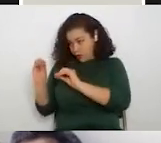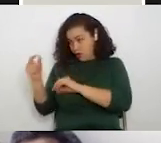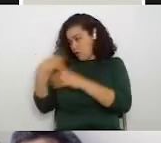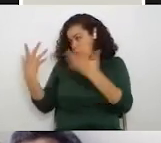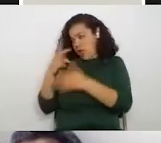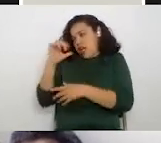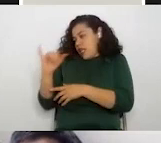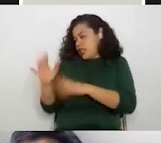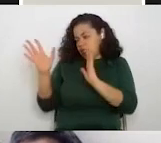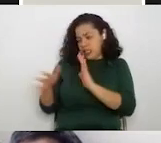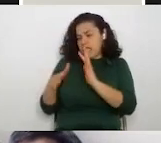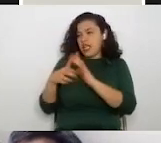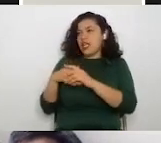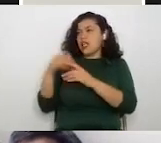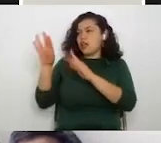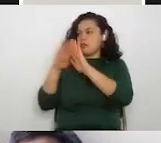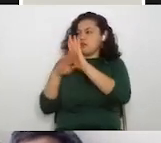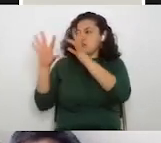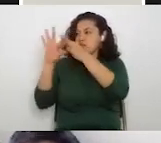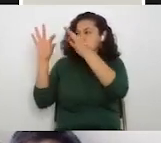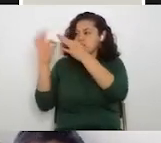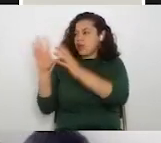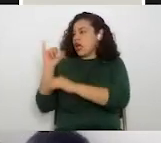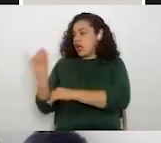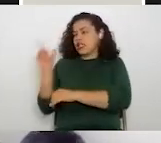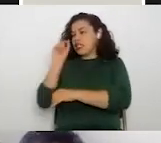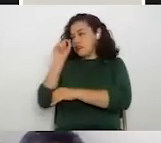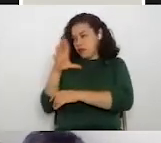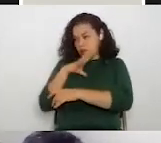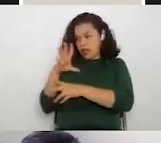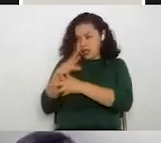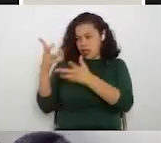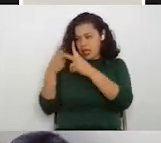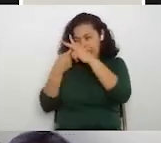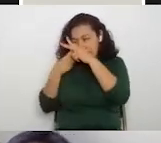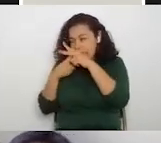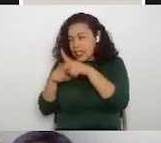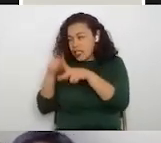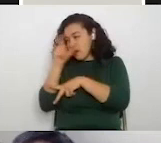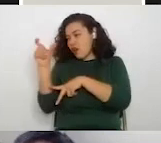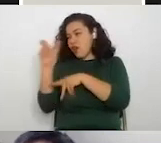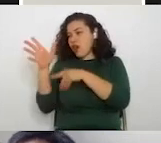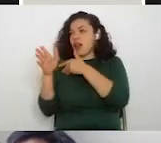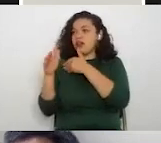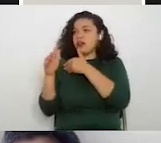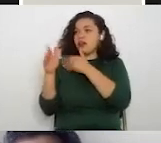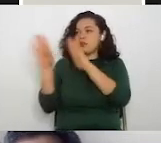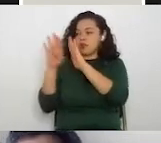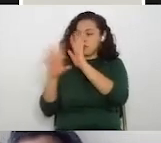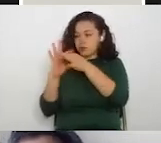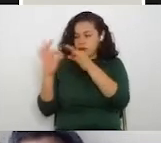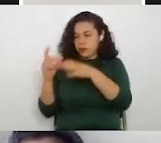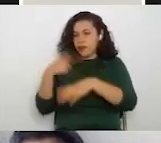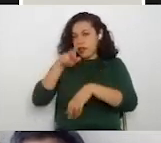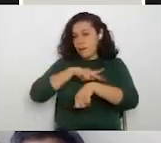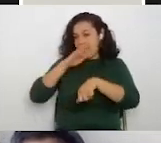y en los procedimientos que he visto, pues normalmente viene esta parte al inicio, ¿no? Del procedimiento. Y no sé, a mí me